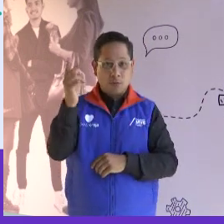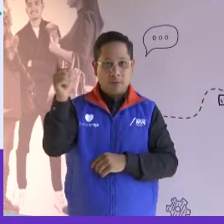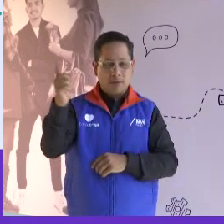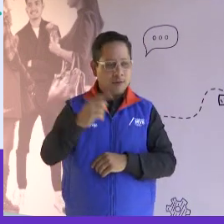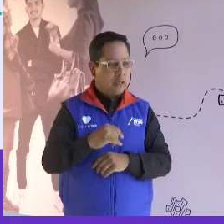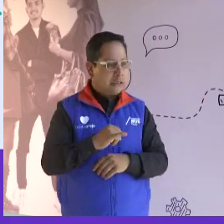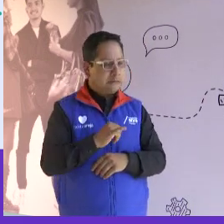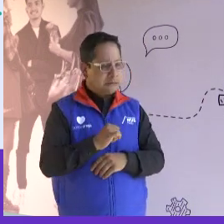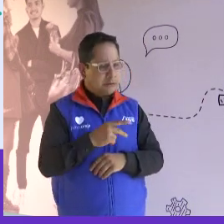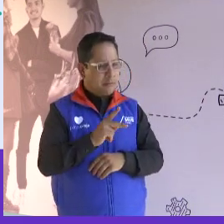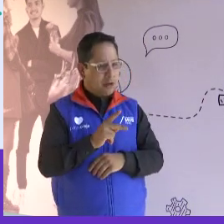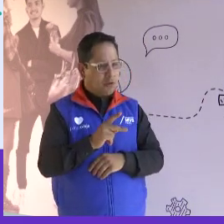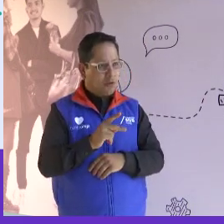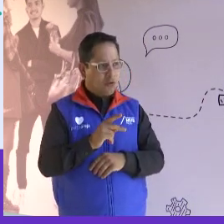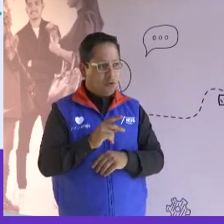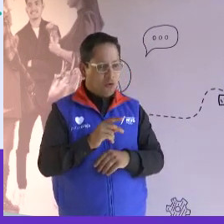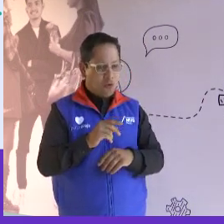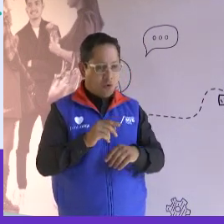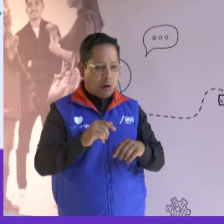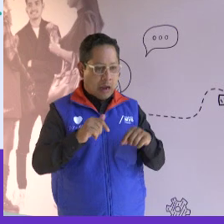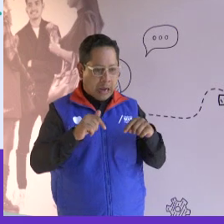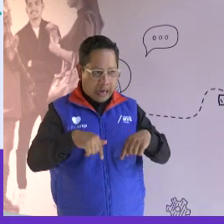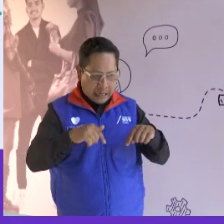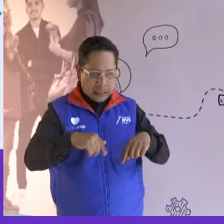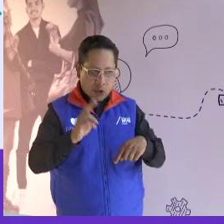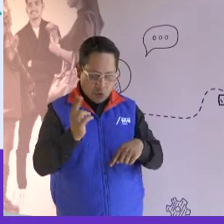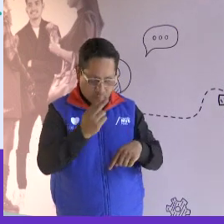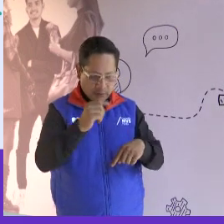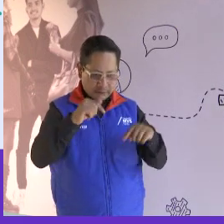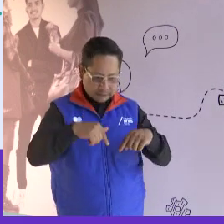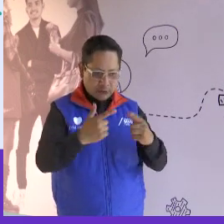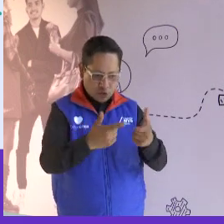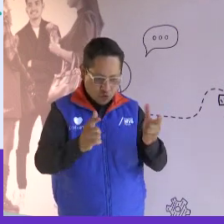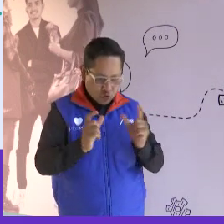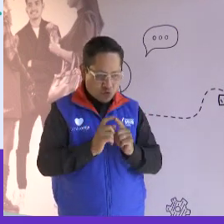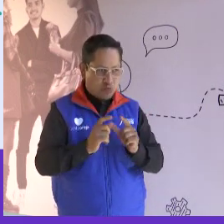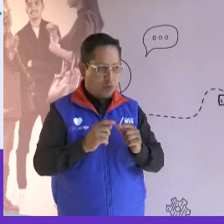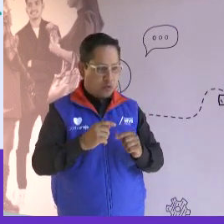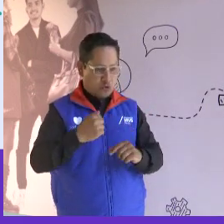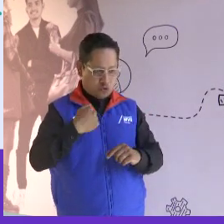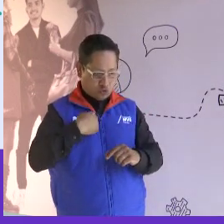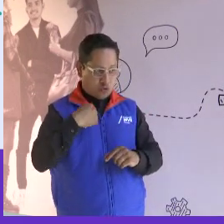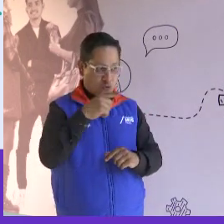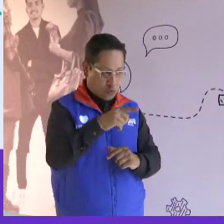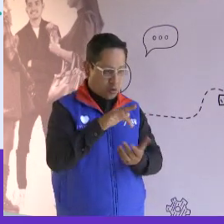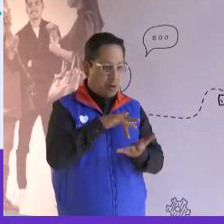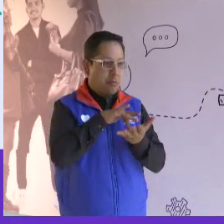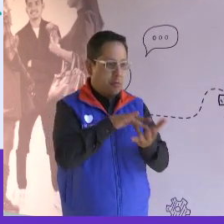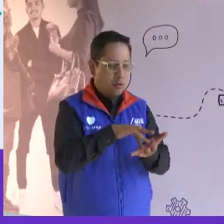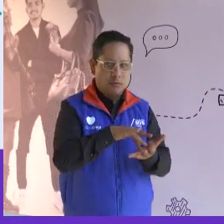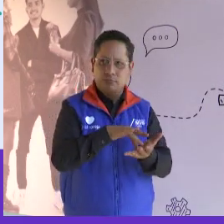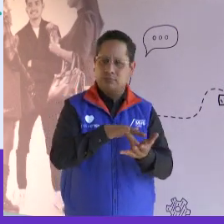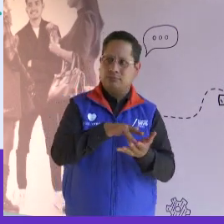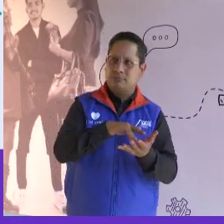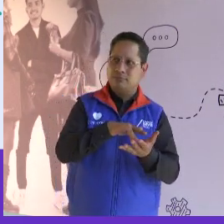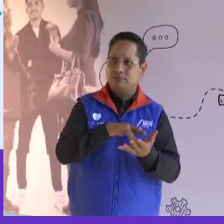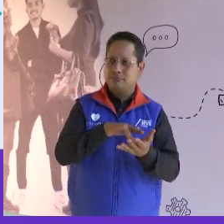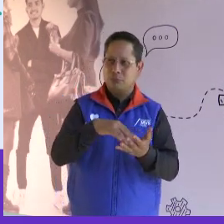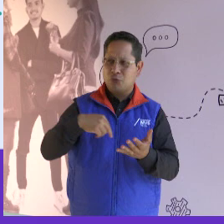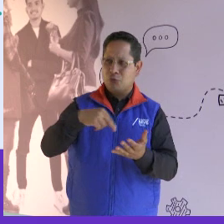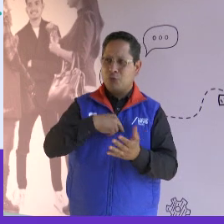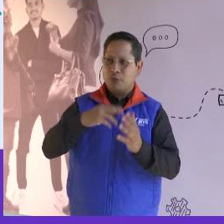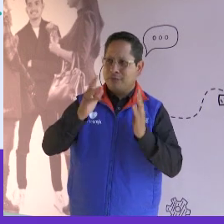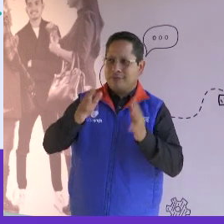que reconocer que el grupo es de la universidad y que ustedes tienen nuestro respaldo. Cuando pues, nosotros ya habíamos salido, por ejemplo, de